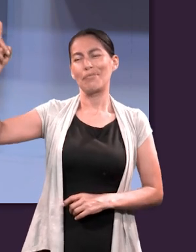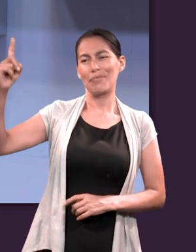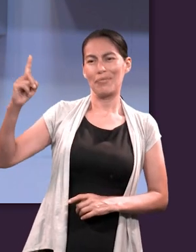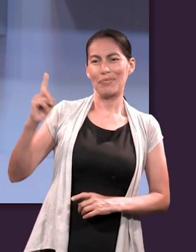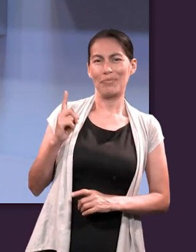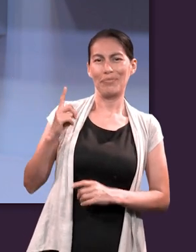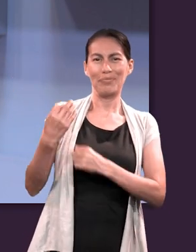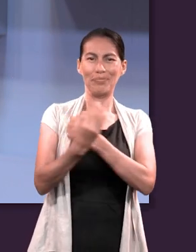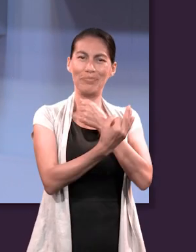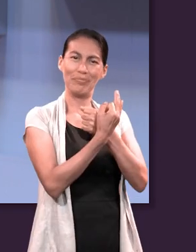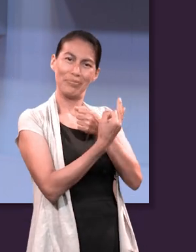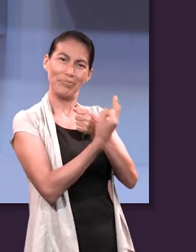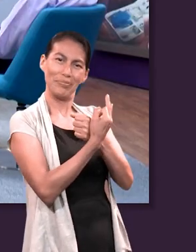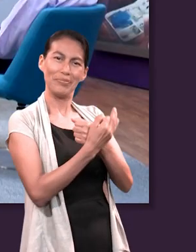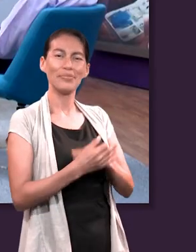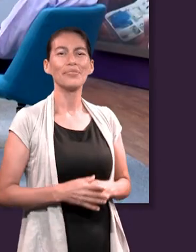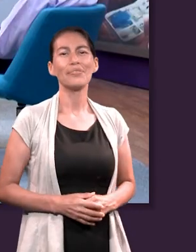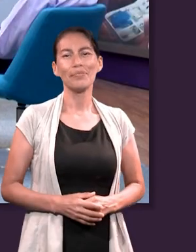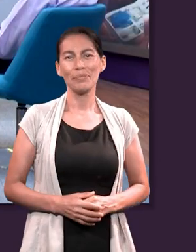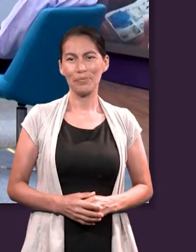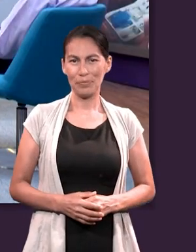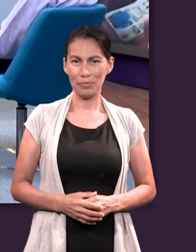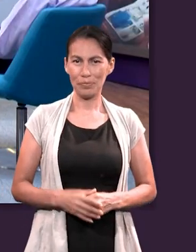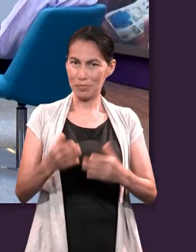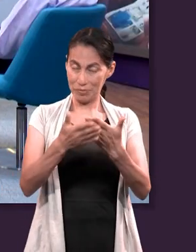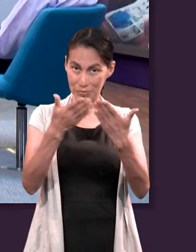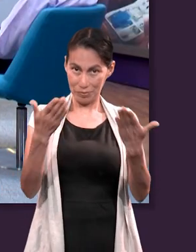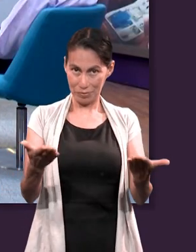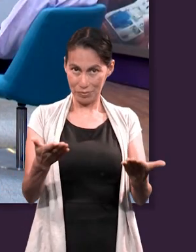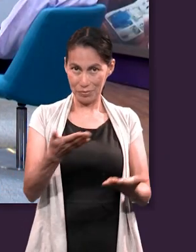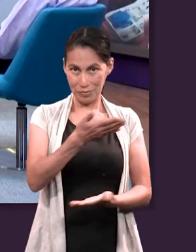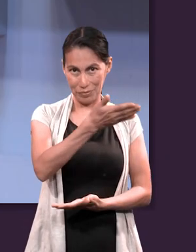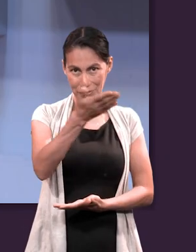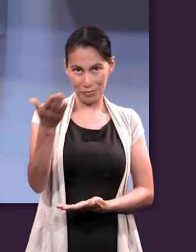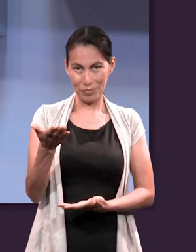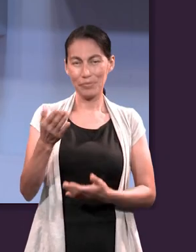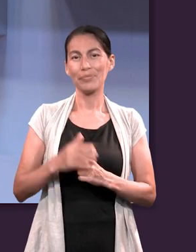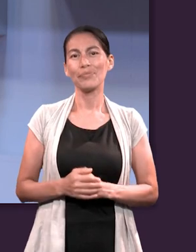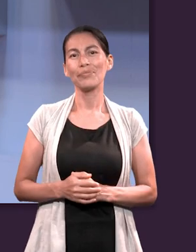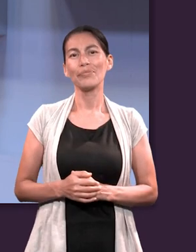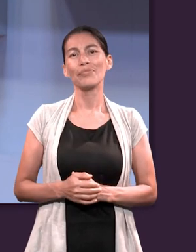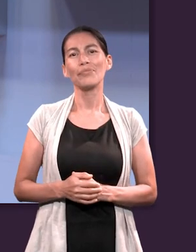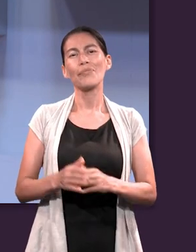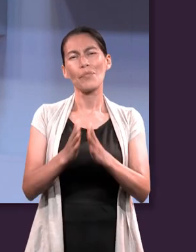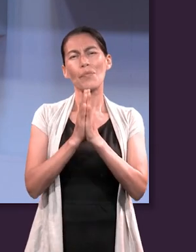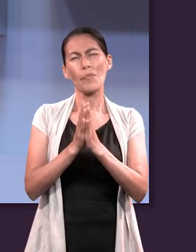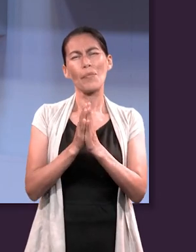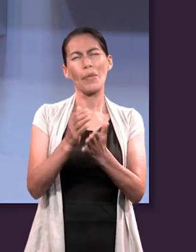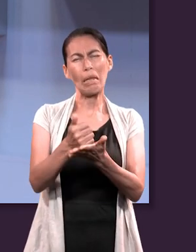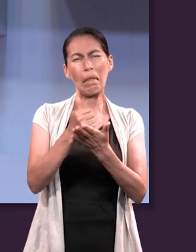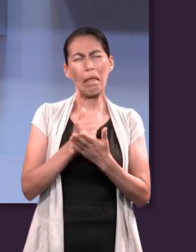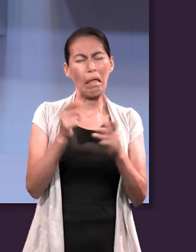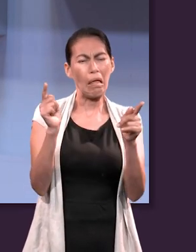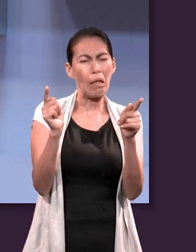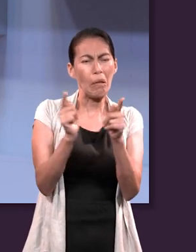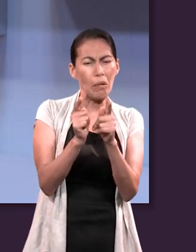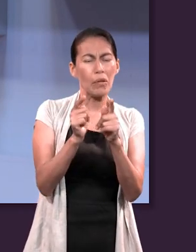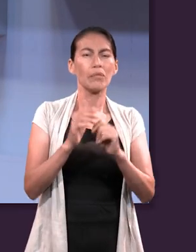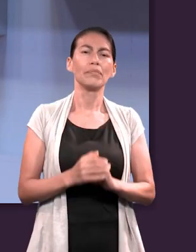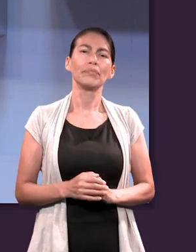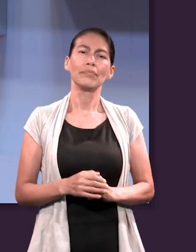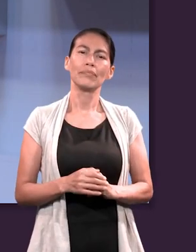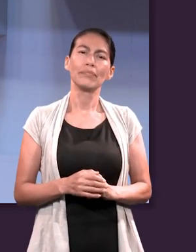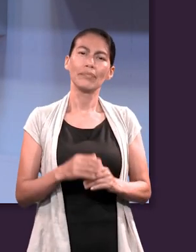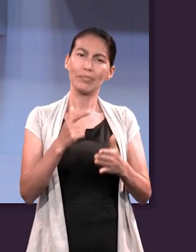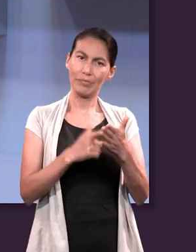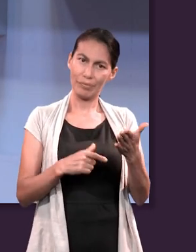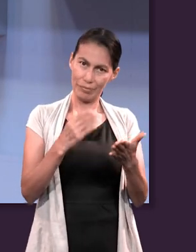Y qué más que Dios está de nuestro lado. y ahora les voy a pedir a cada uno de ustedes que